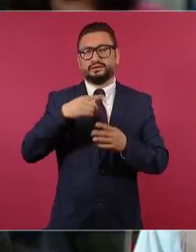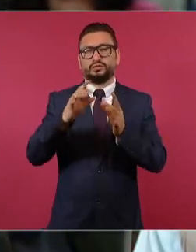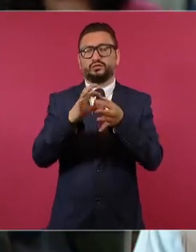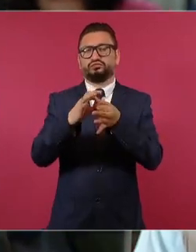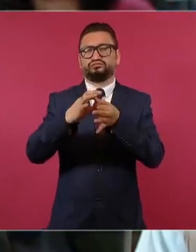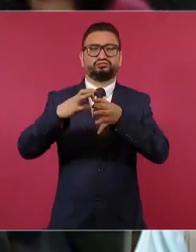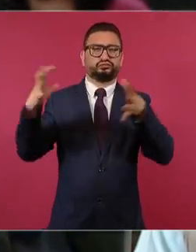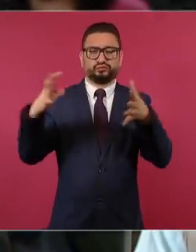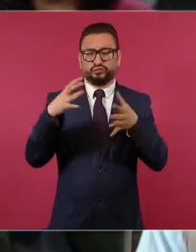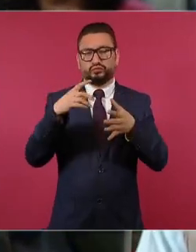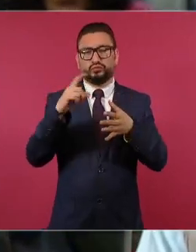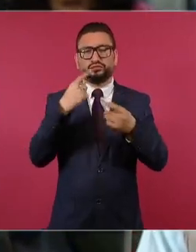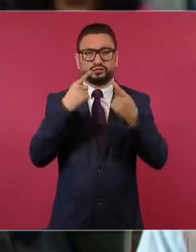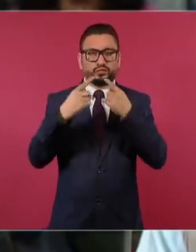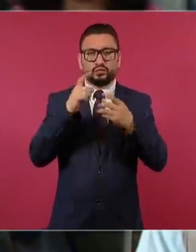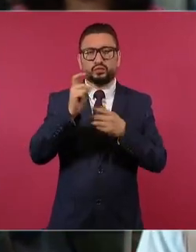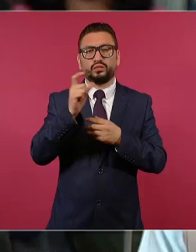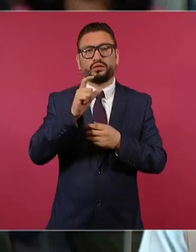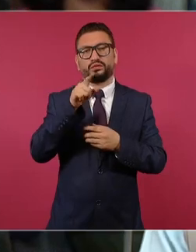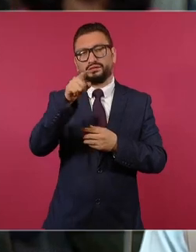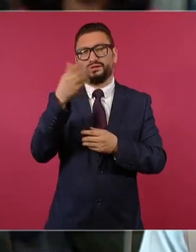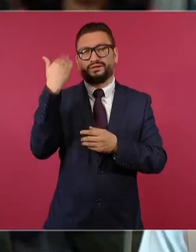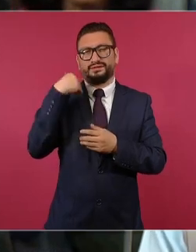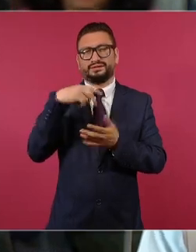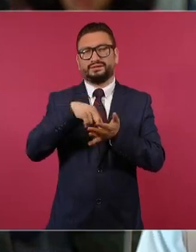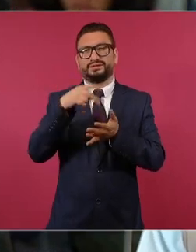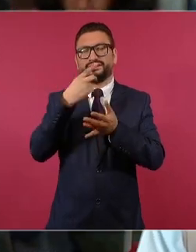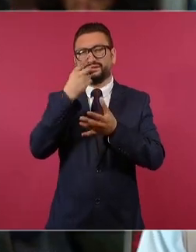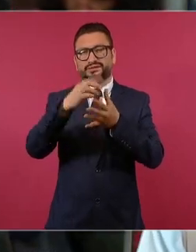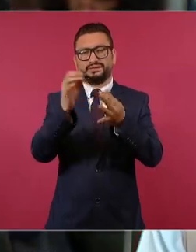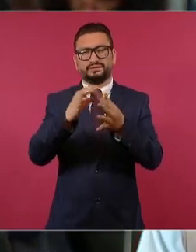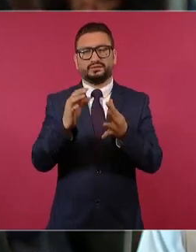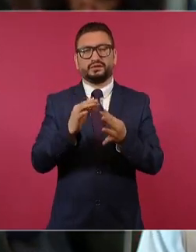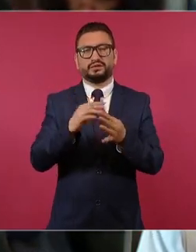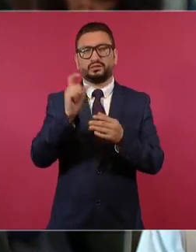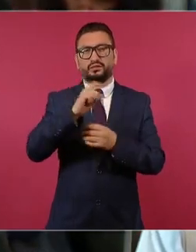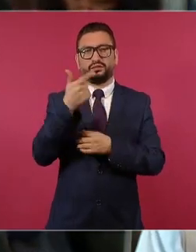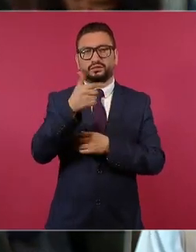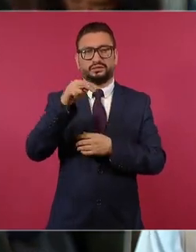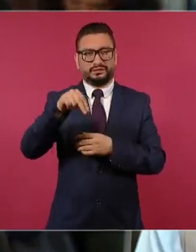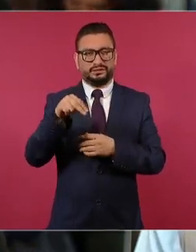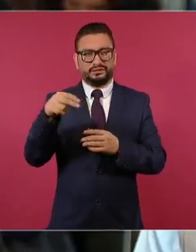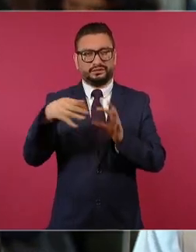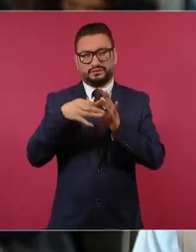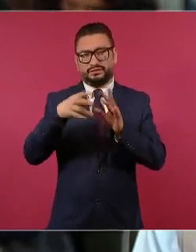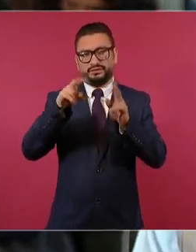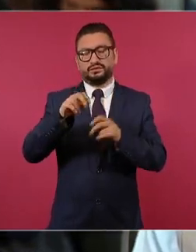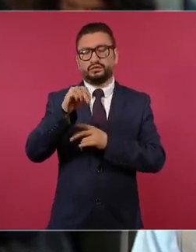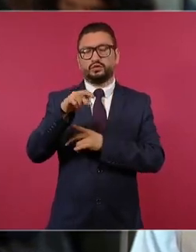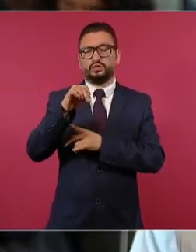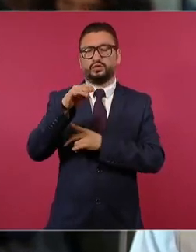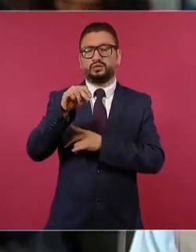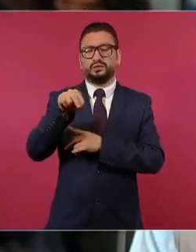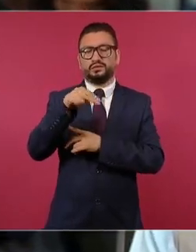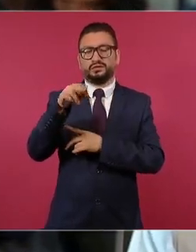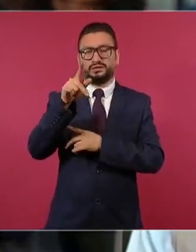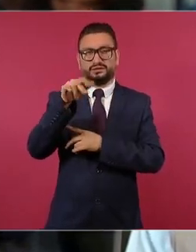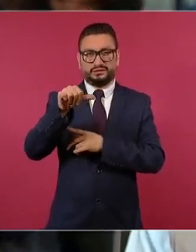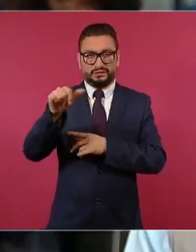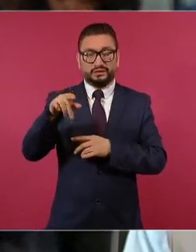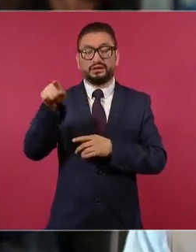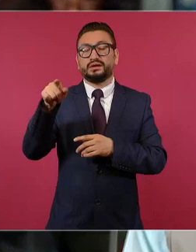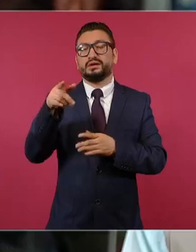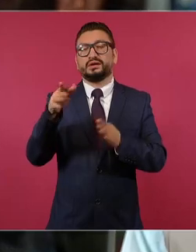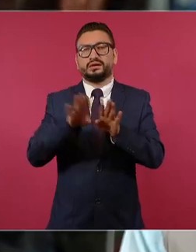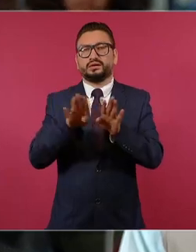relación o diálogo, si fue en el momento en el que usted mencionaba que fue en torno a la Guardia Nacional, cuando Norma Piña tuvo una reunión con algunas de